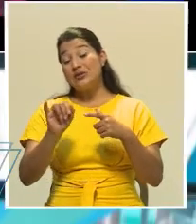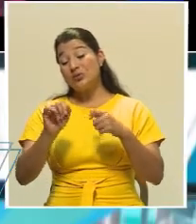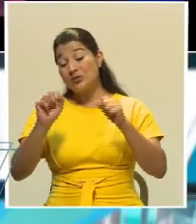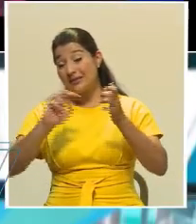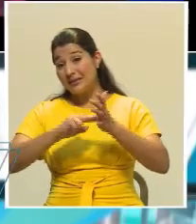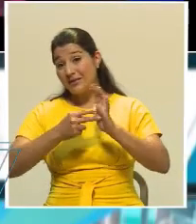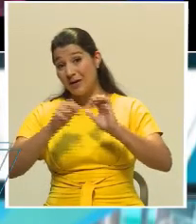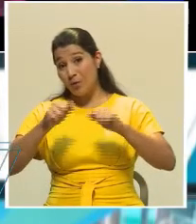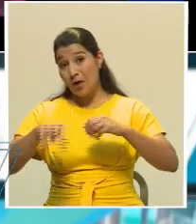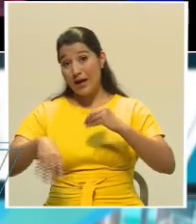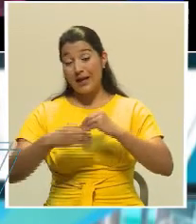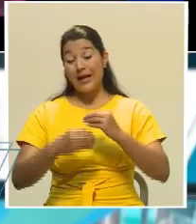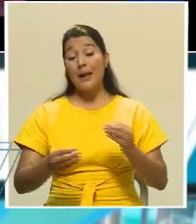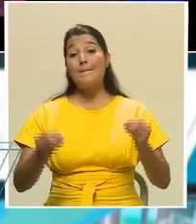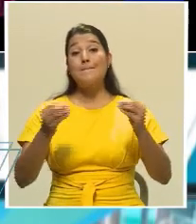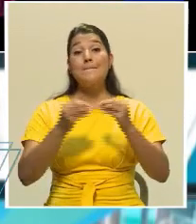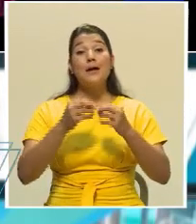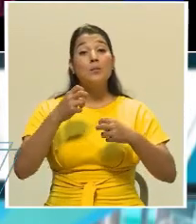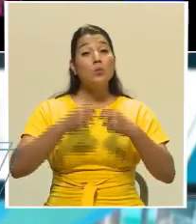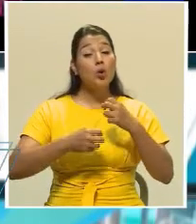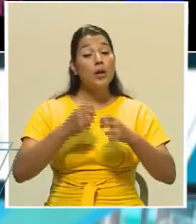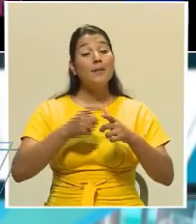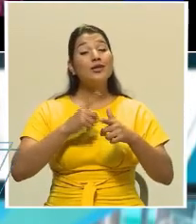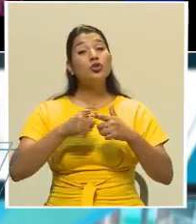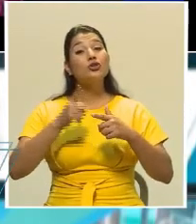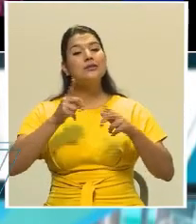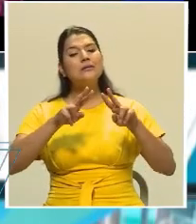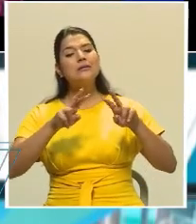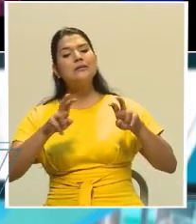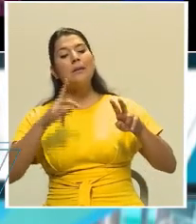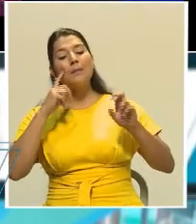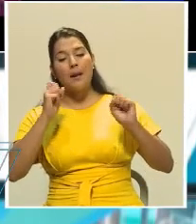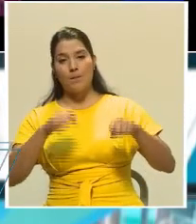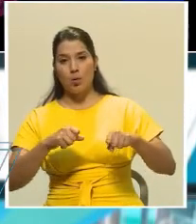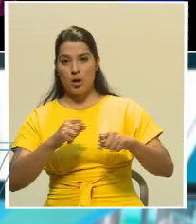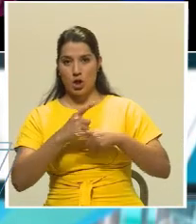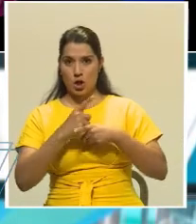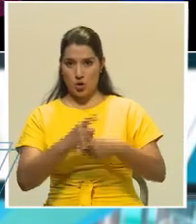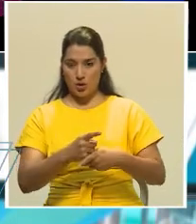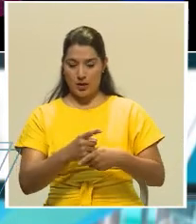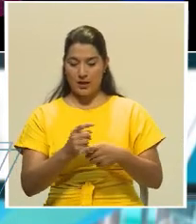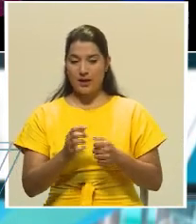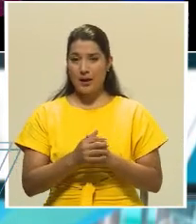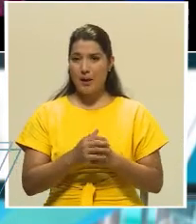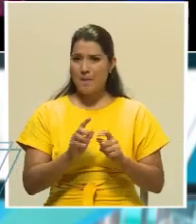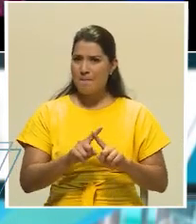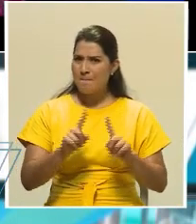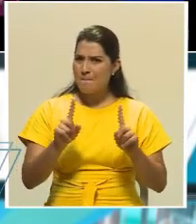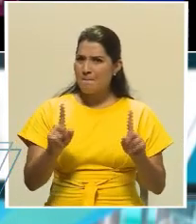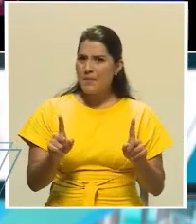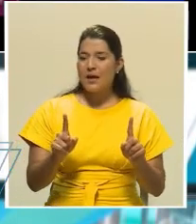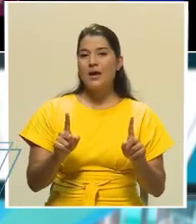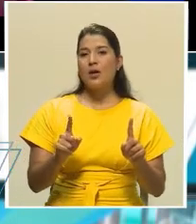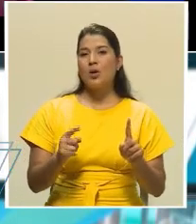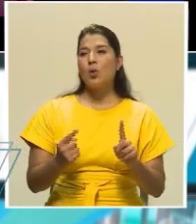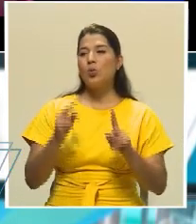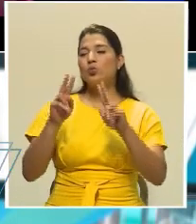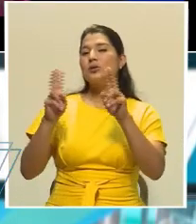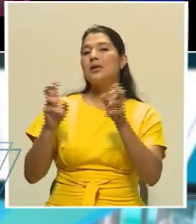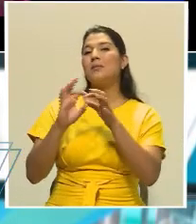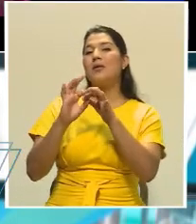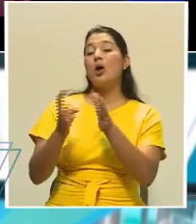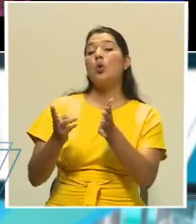ya actualmente tenemos y que hay que revisarlo para enderezarlo. Pero aparte de ese tema y un tema de la ley de